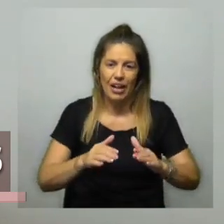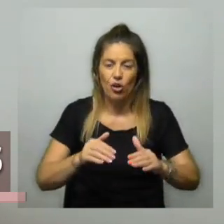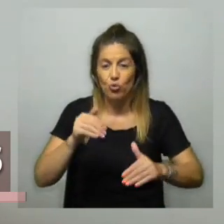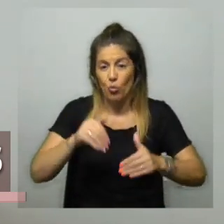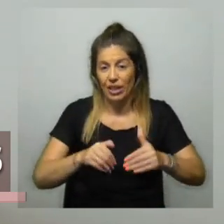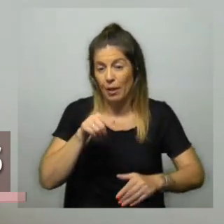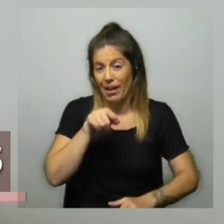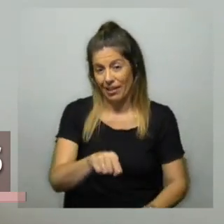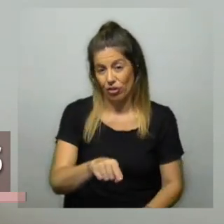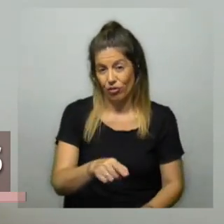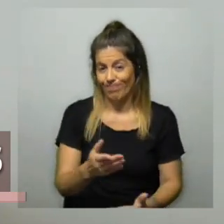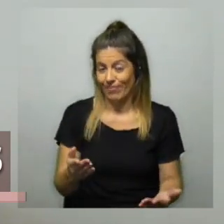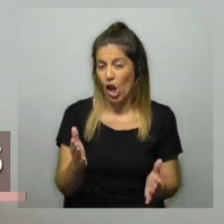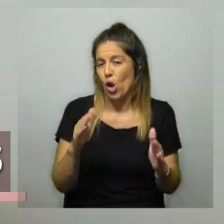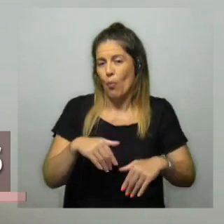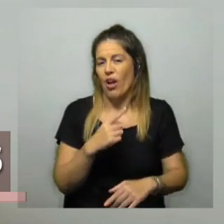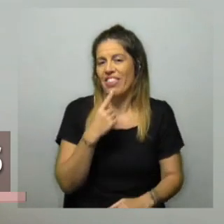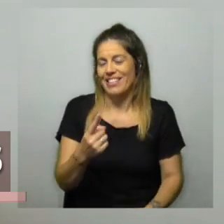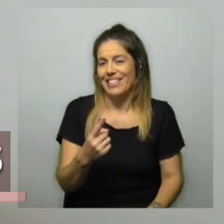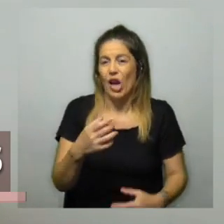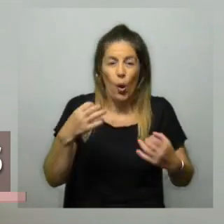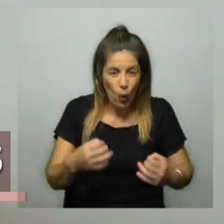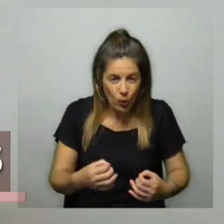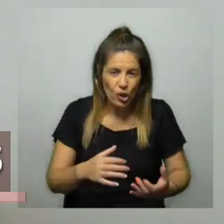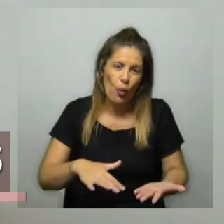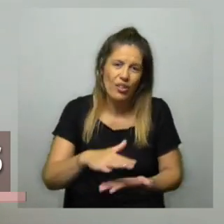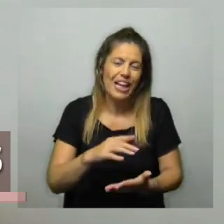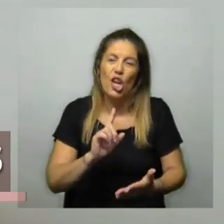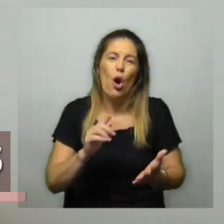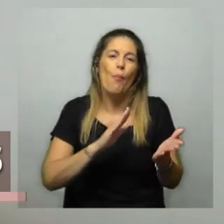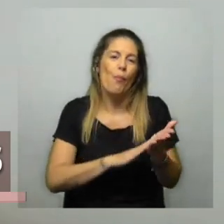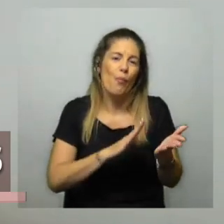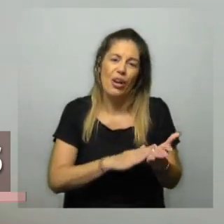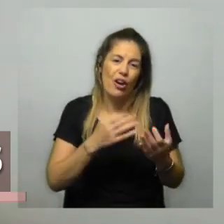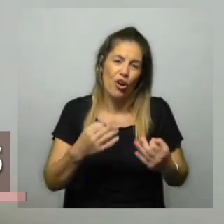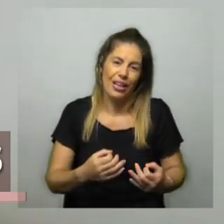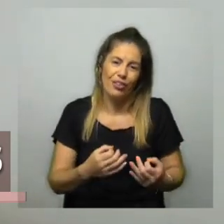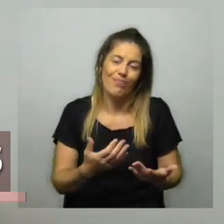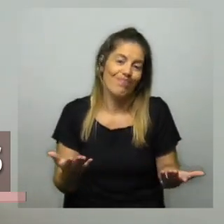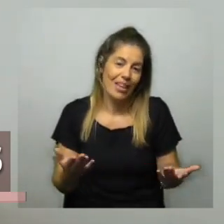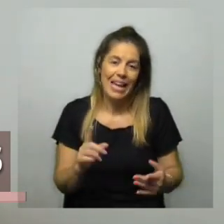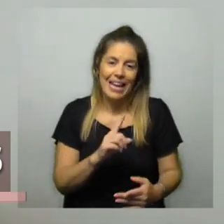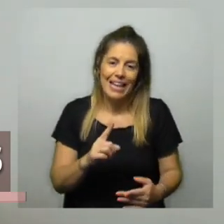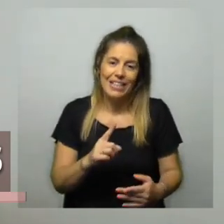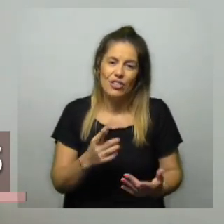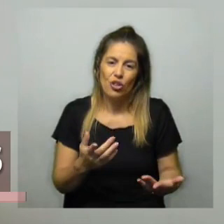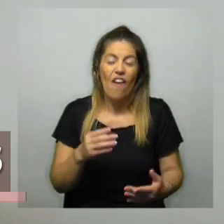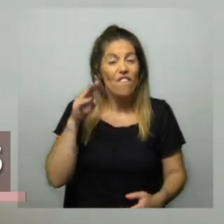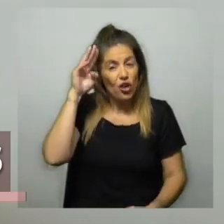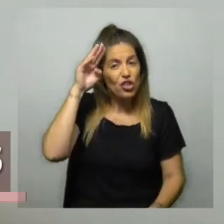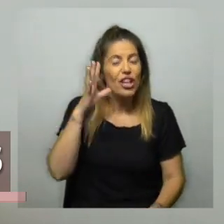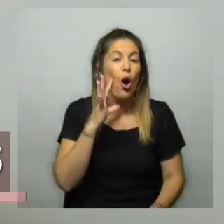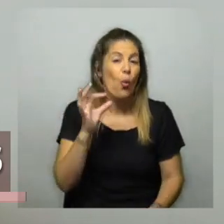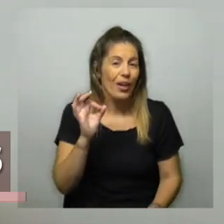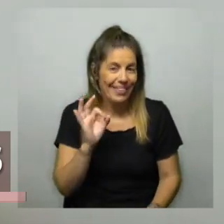esto. Entonces, no puede ser que justo cuando ocurre es que no hay ninguna prueba concreta, ¿no? Eso tiene que... Y Bolsonaro ha tenido cuidado porque